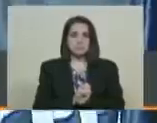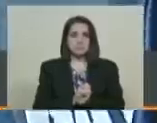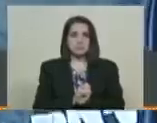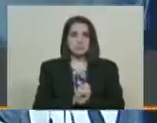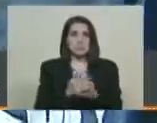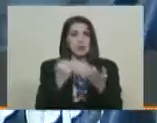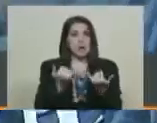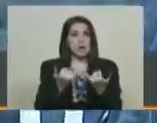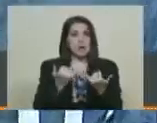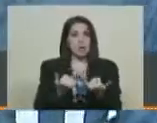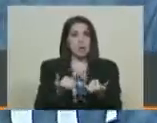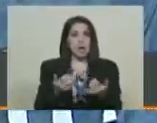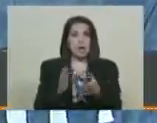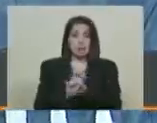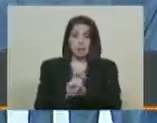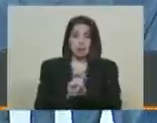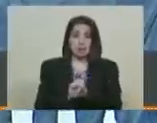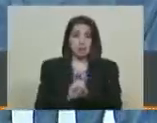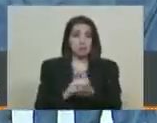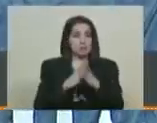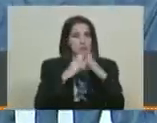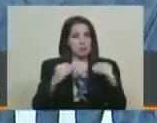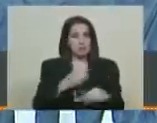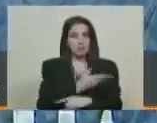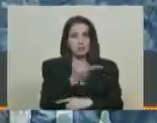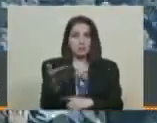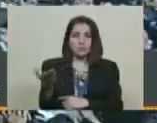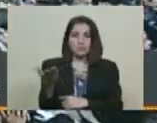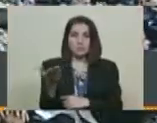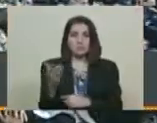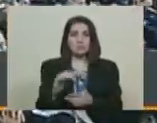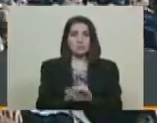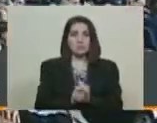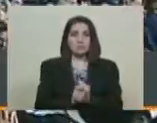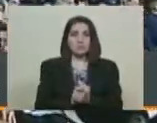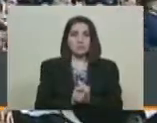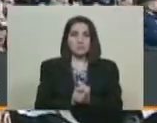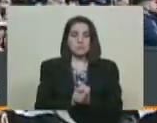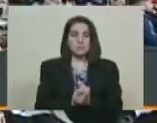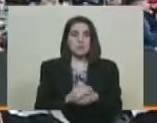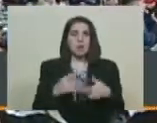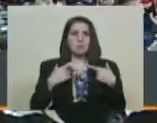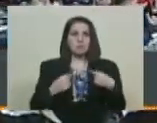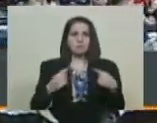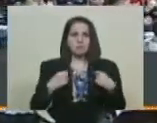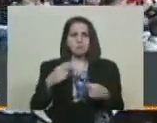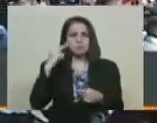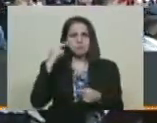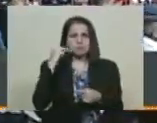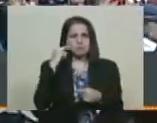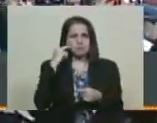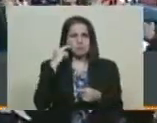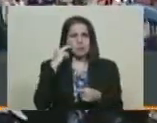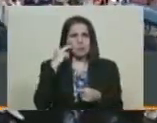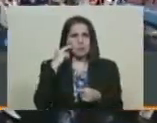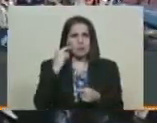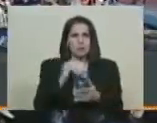Ahora, queridos hermanos, hermanas, camaradas, compañero Aristóbulo Isturiz, hermano, compañero, hermano